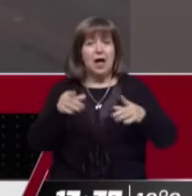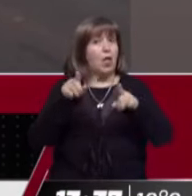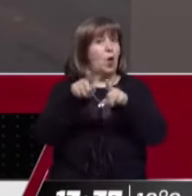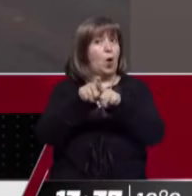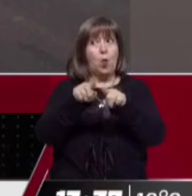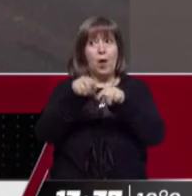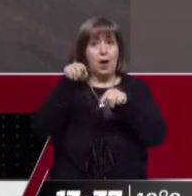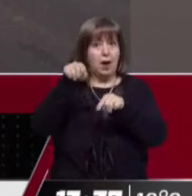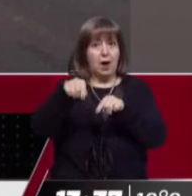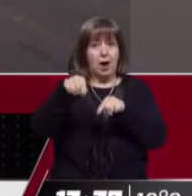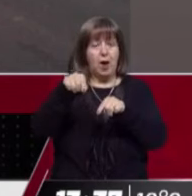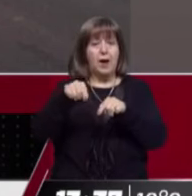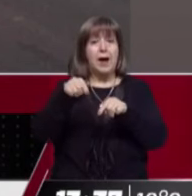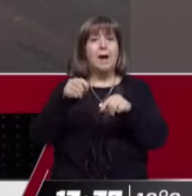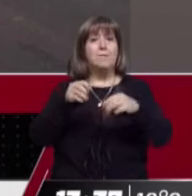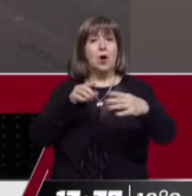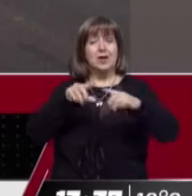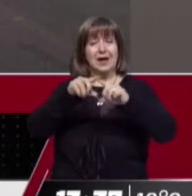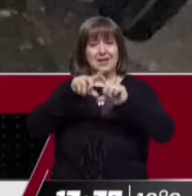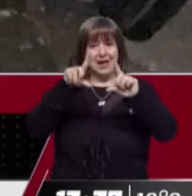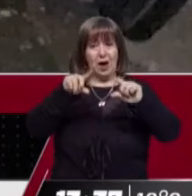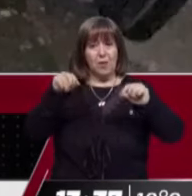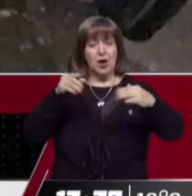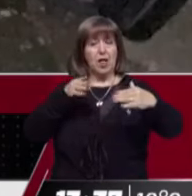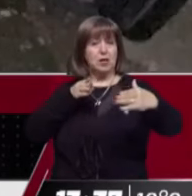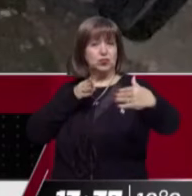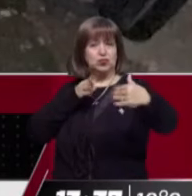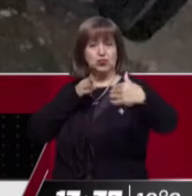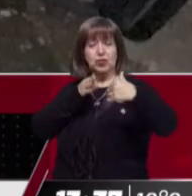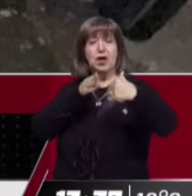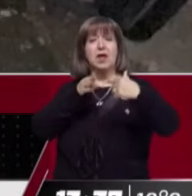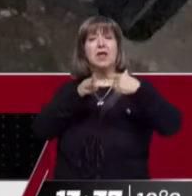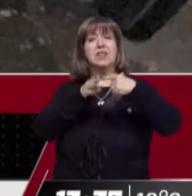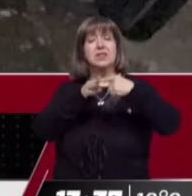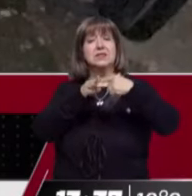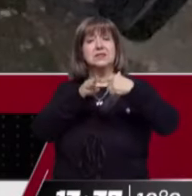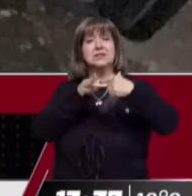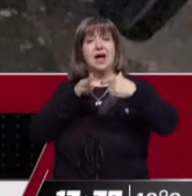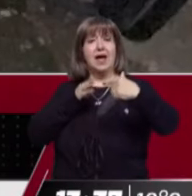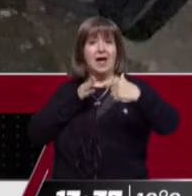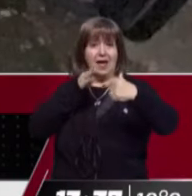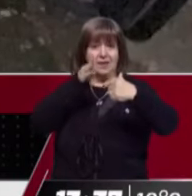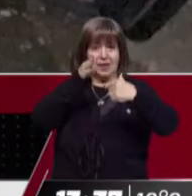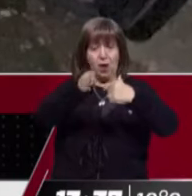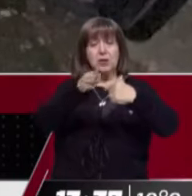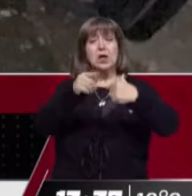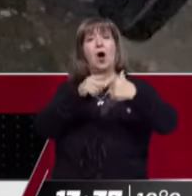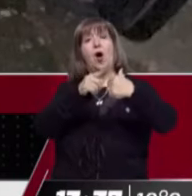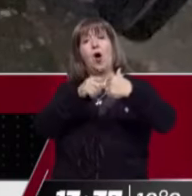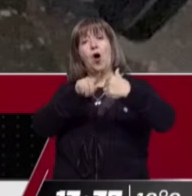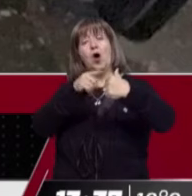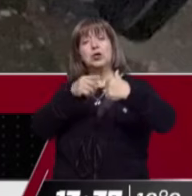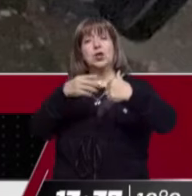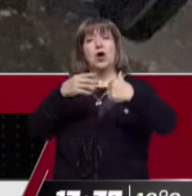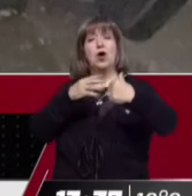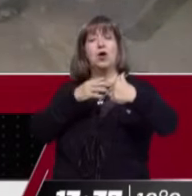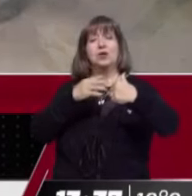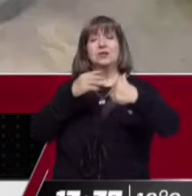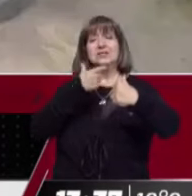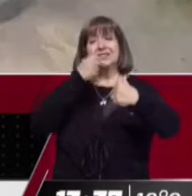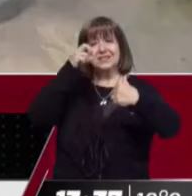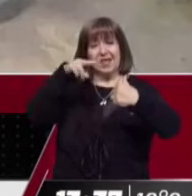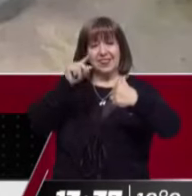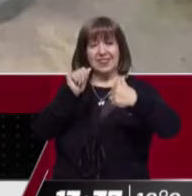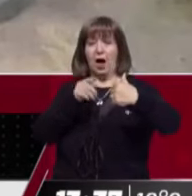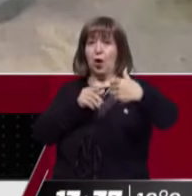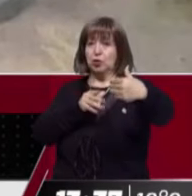menor. ¿Por qué? Porque el Chevrolet Corsa se dirigía, según lo que informan, de este a oeste, mientras que un Volkswagen Senda,